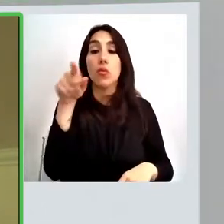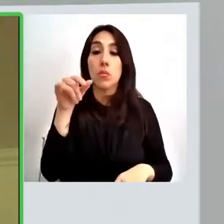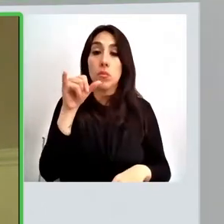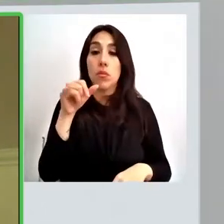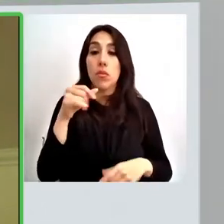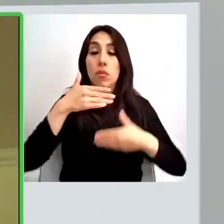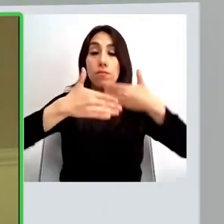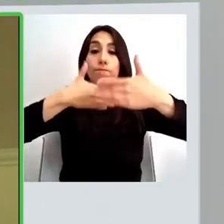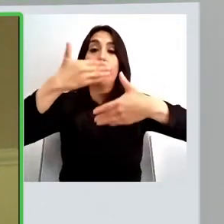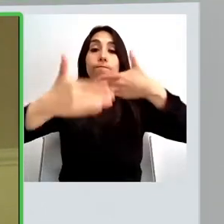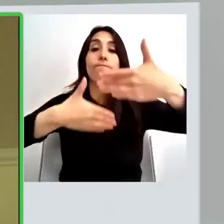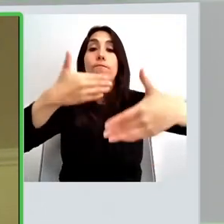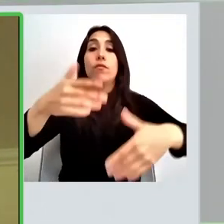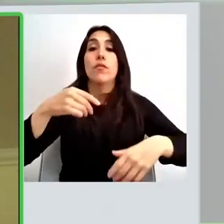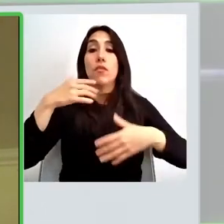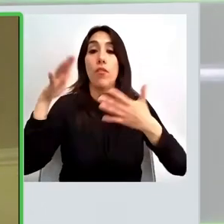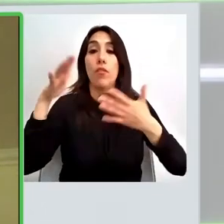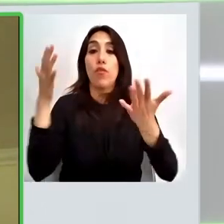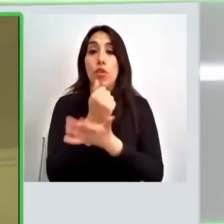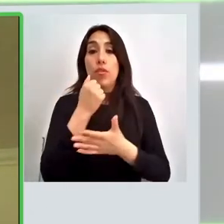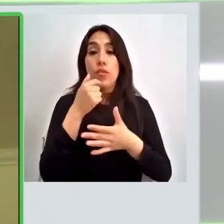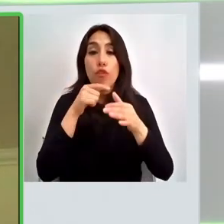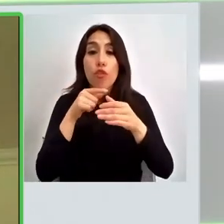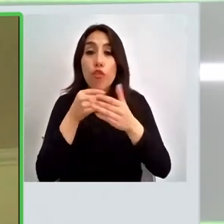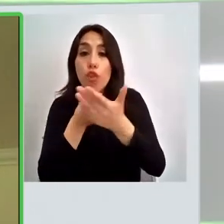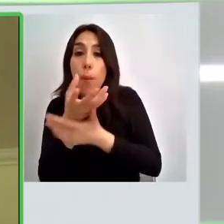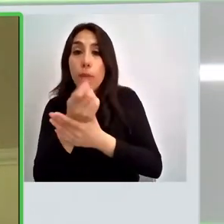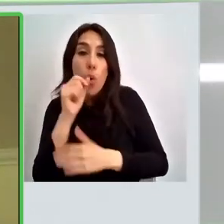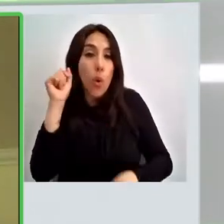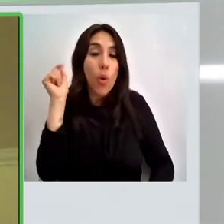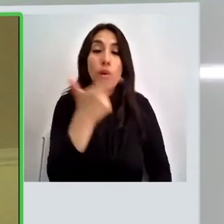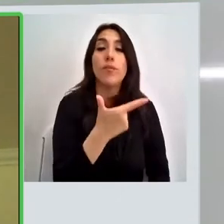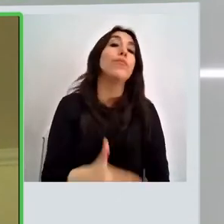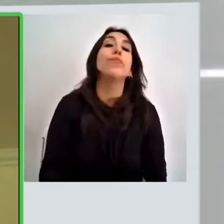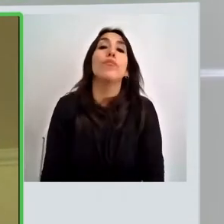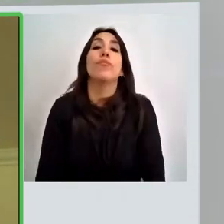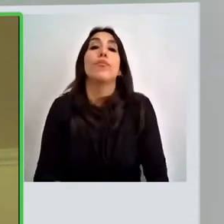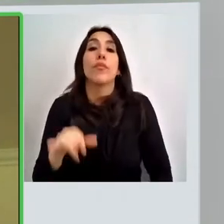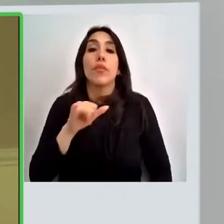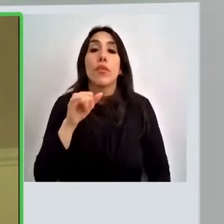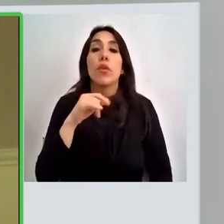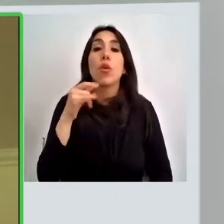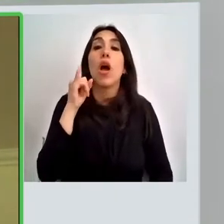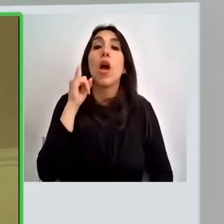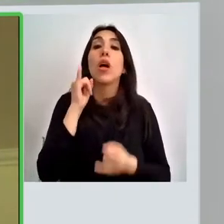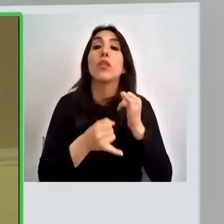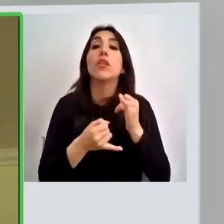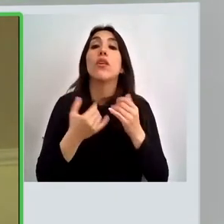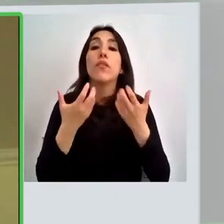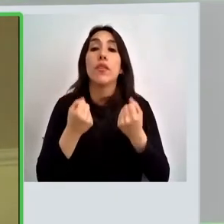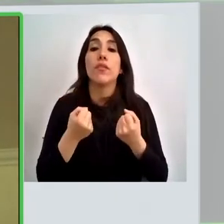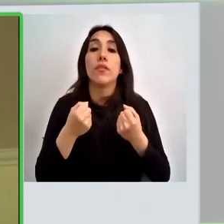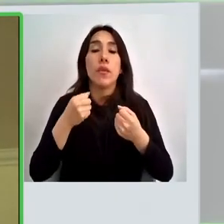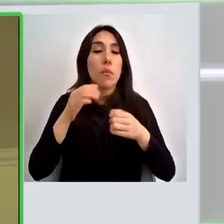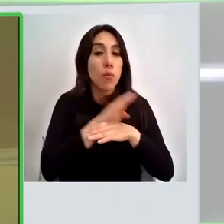último también hay una empresa que no era tan pequeña tenía 1000 trabajadores